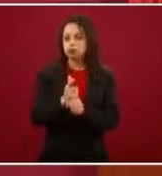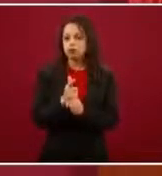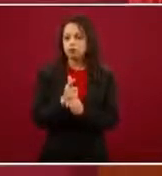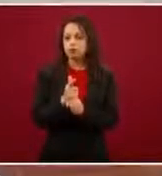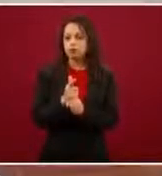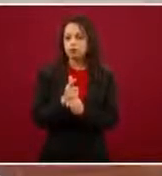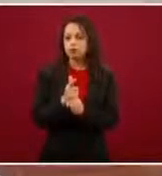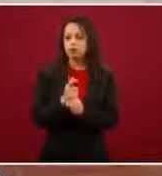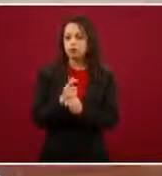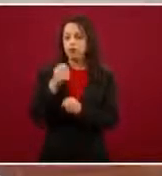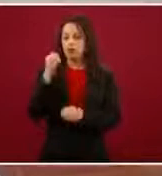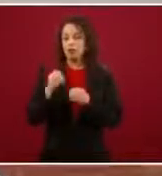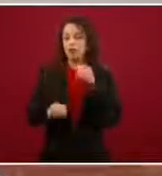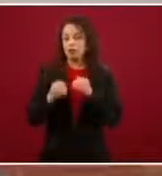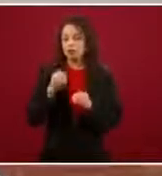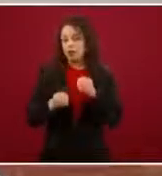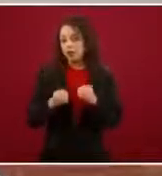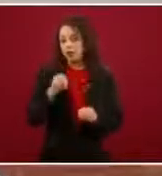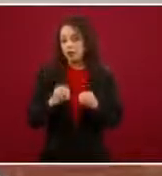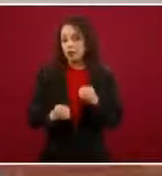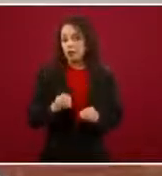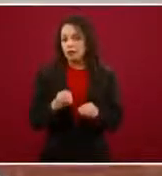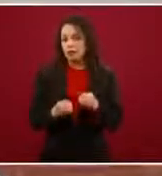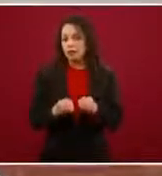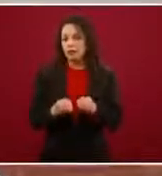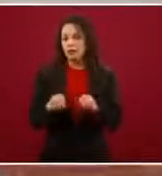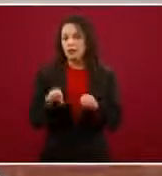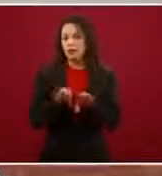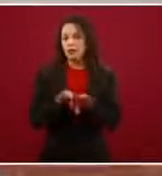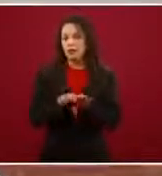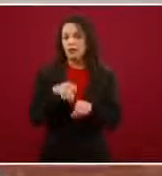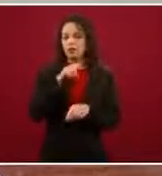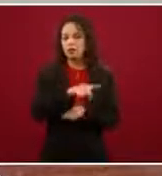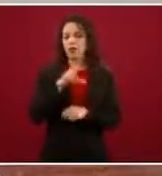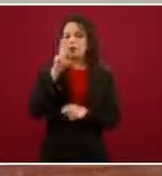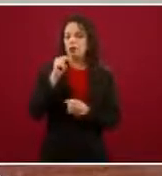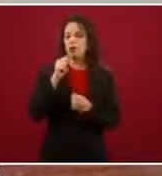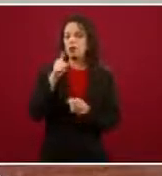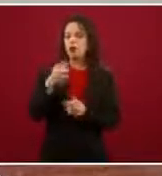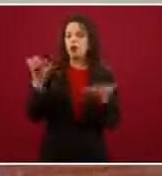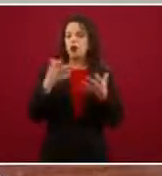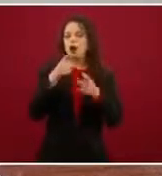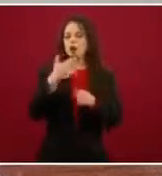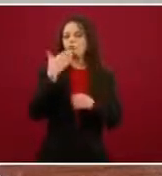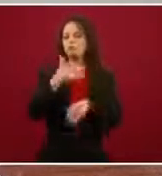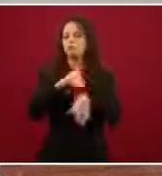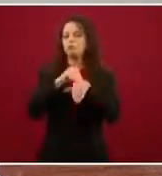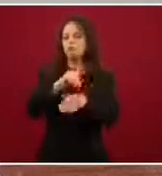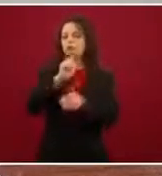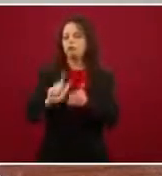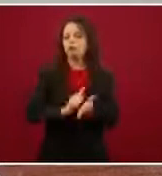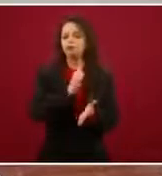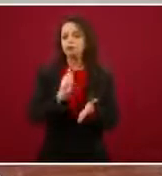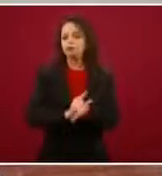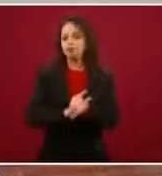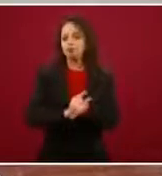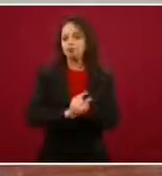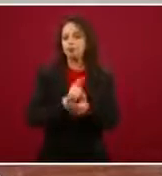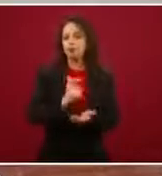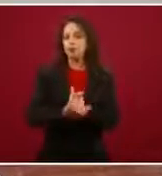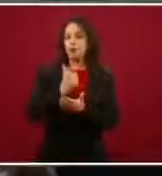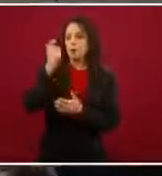un problema en cuanto a los mecanismos y el cumplimiento de las leyes en materia de pago de